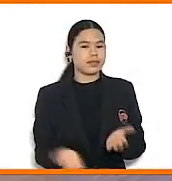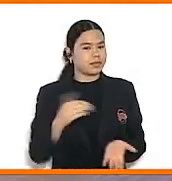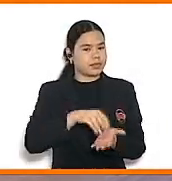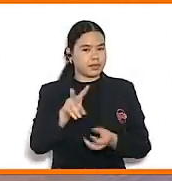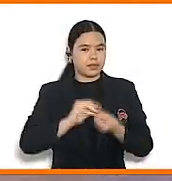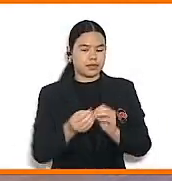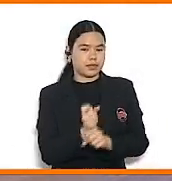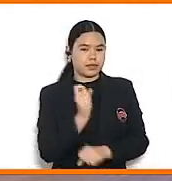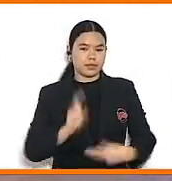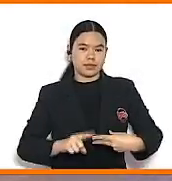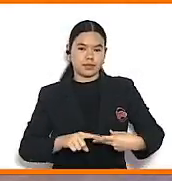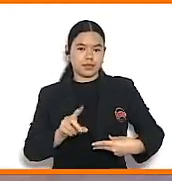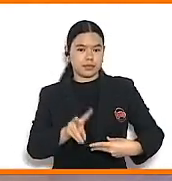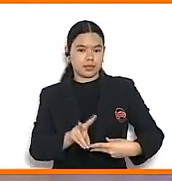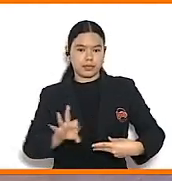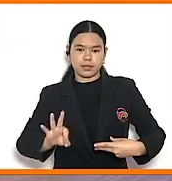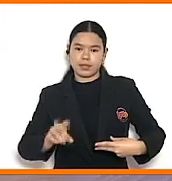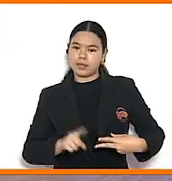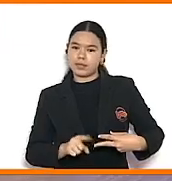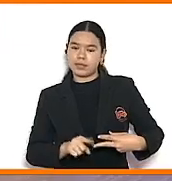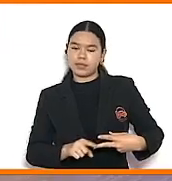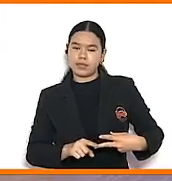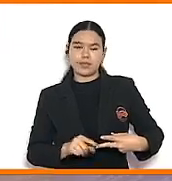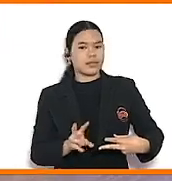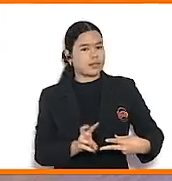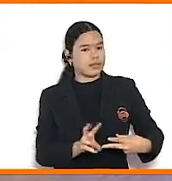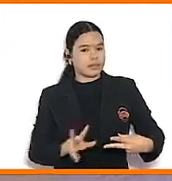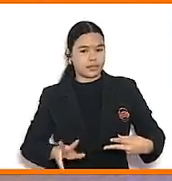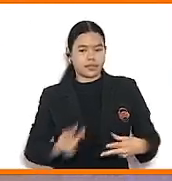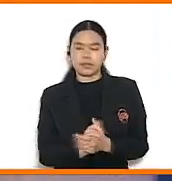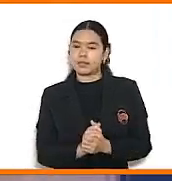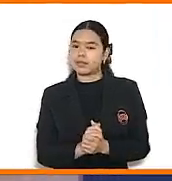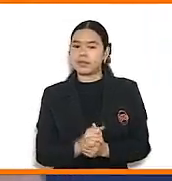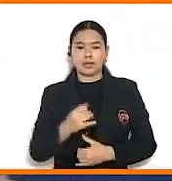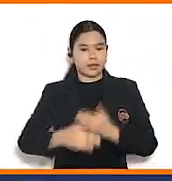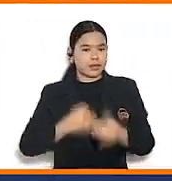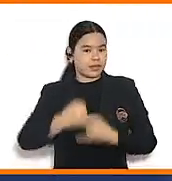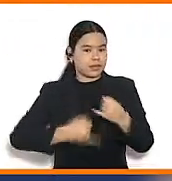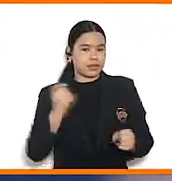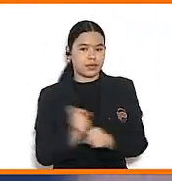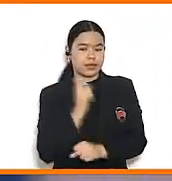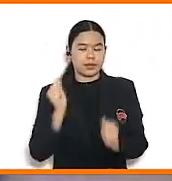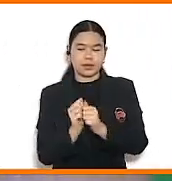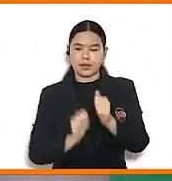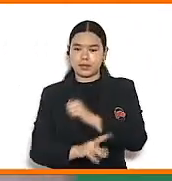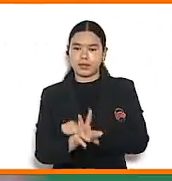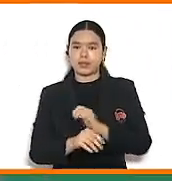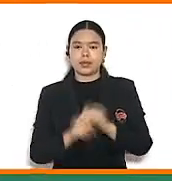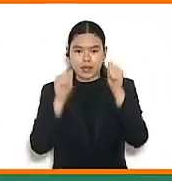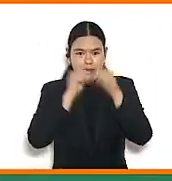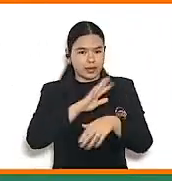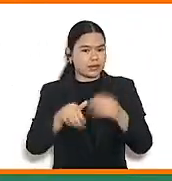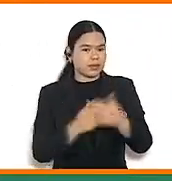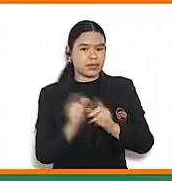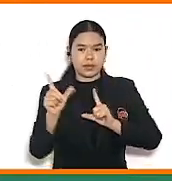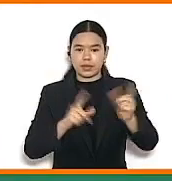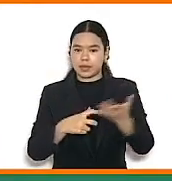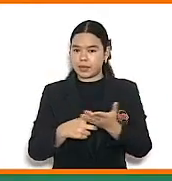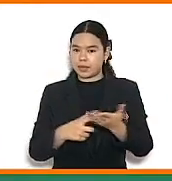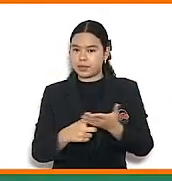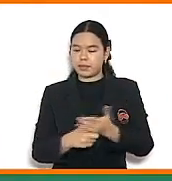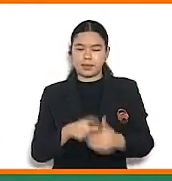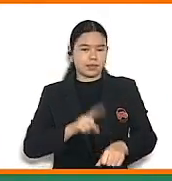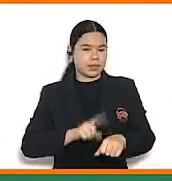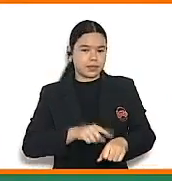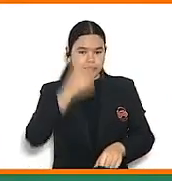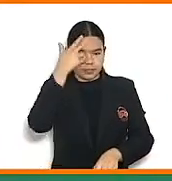1, 29, posición 2, 63. Continuamos pegando y ganando con Pega 3. Atentos y ten tu boleto en mano porque se vienen